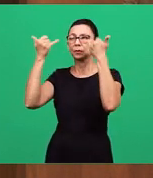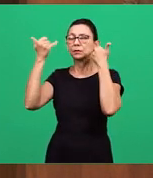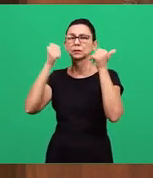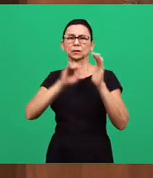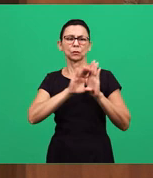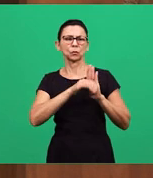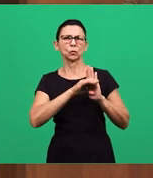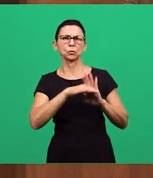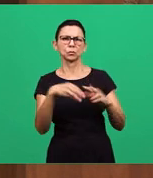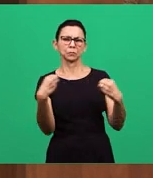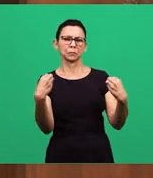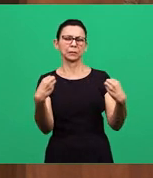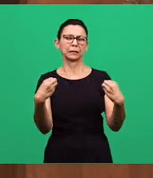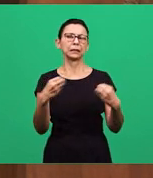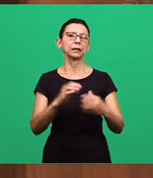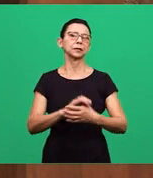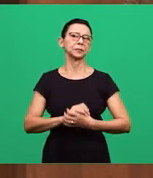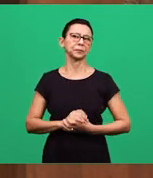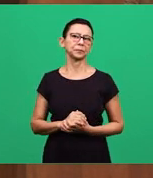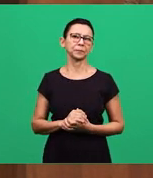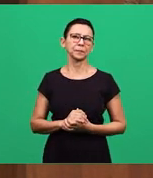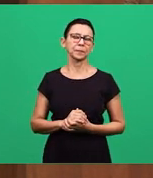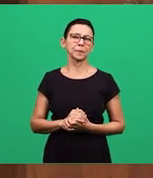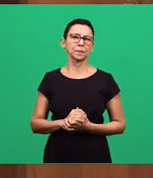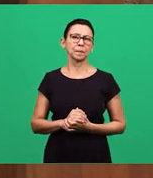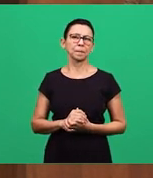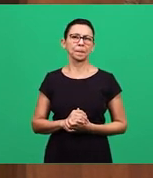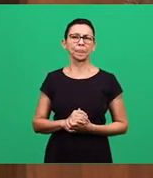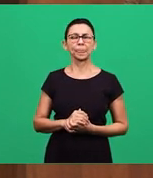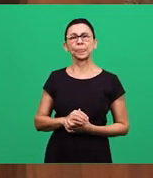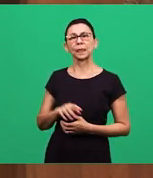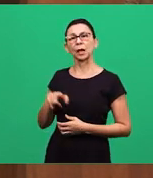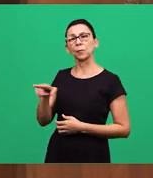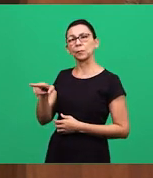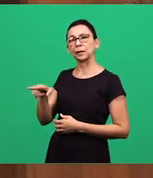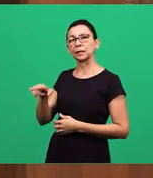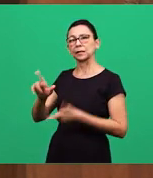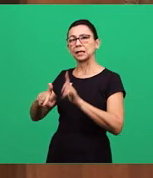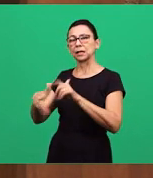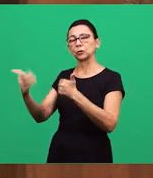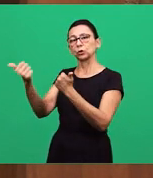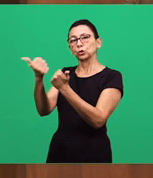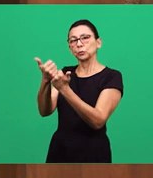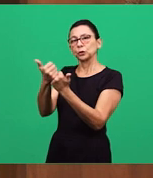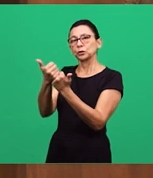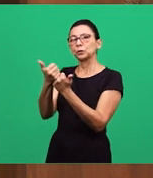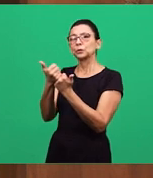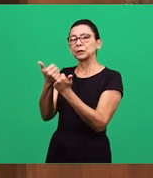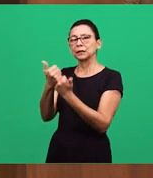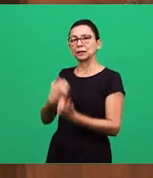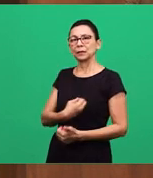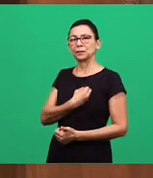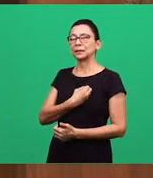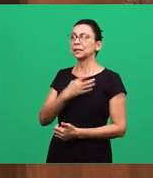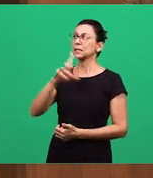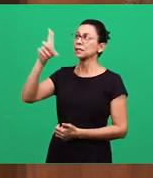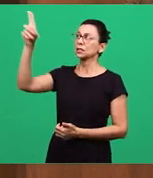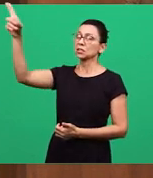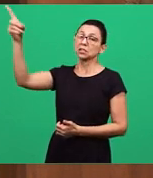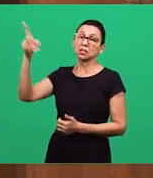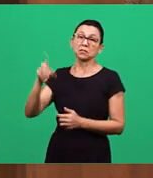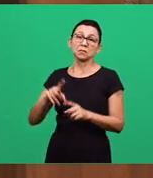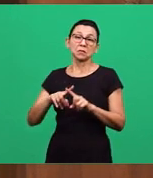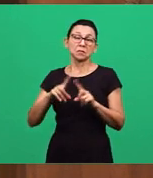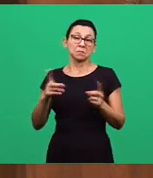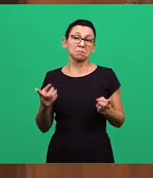que conceptos filosóficos, ¿para qué? Para llevar a Israel y sustituir la ausencia de Dios. Como Dios no